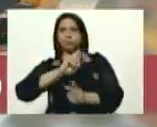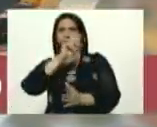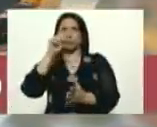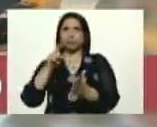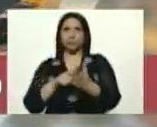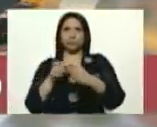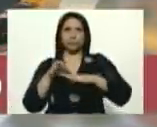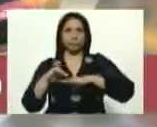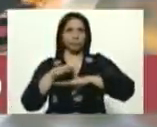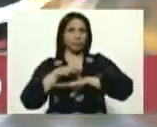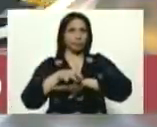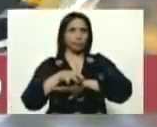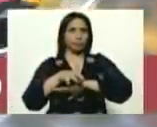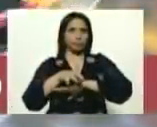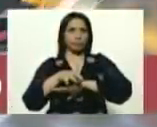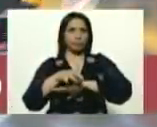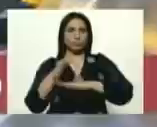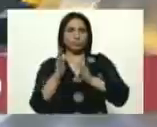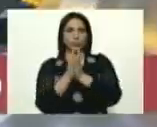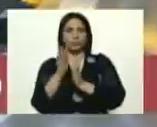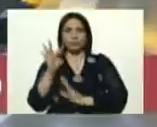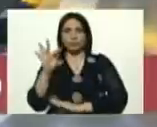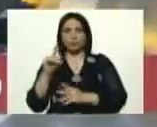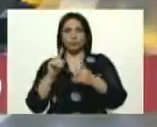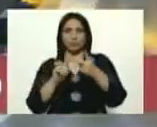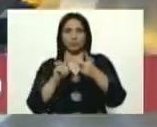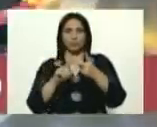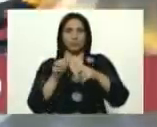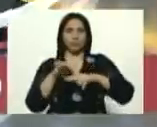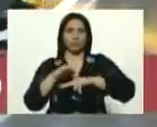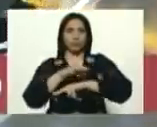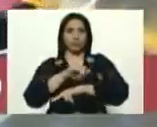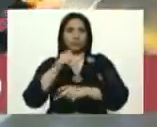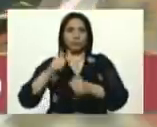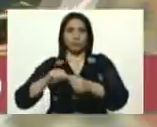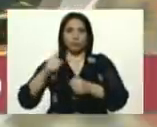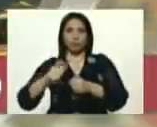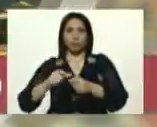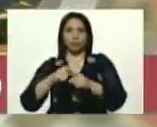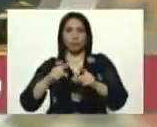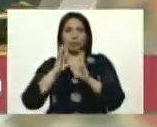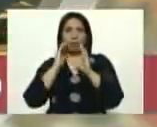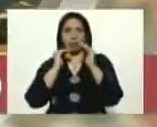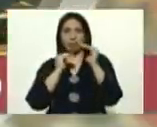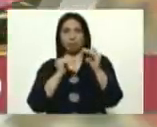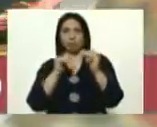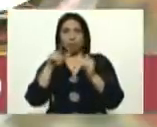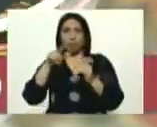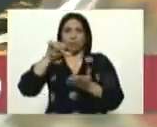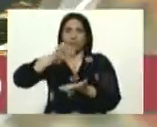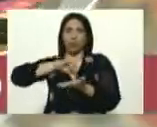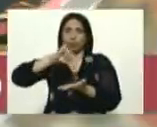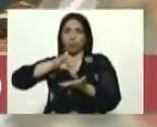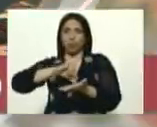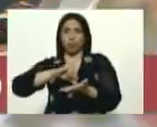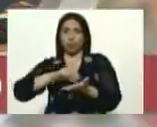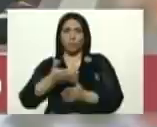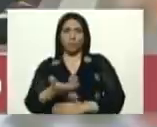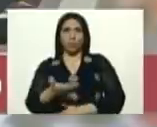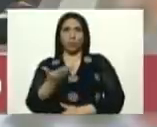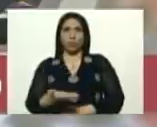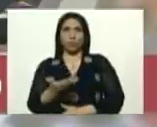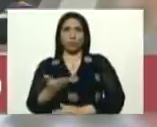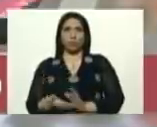el municipio San Francisco, en el municipio Maracaibo, para atender este foco. Es muy